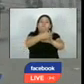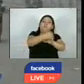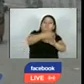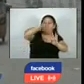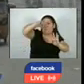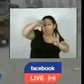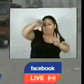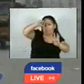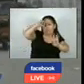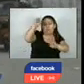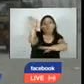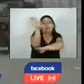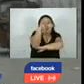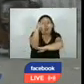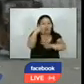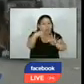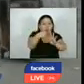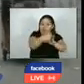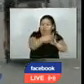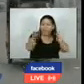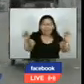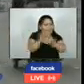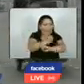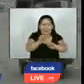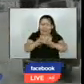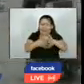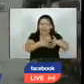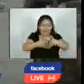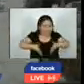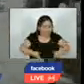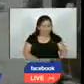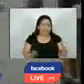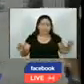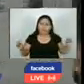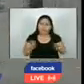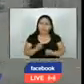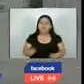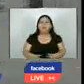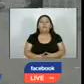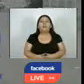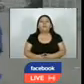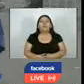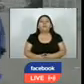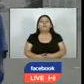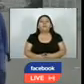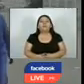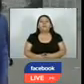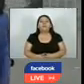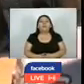2 trabajaban en la embajada, pero ninguno era estadounidense.